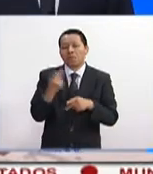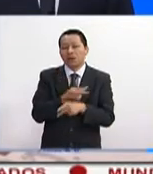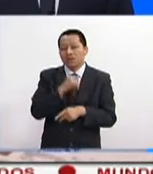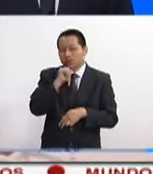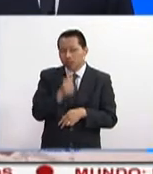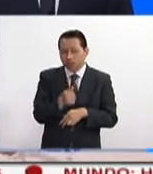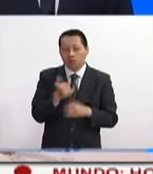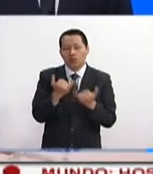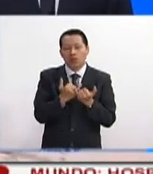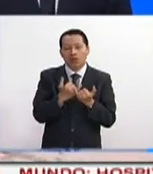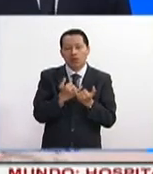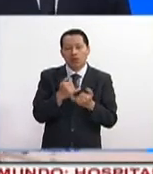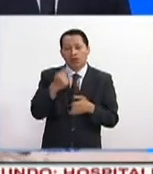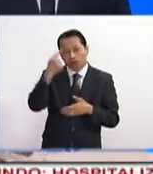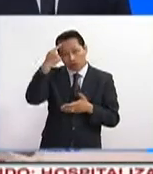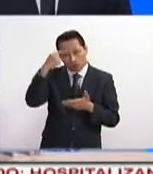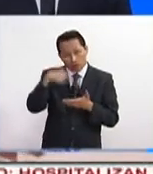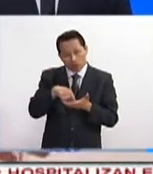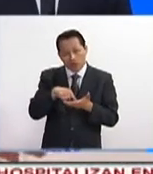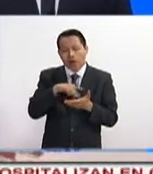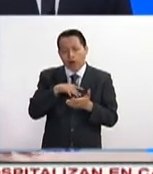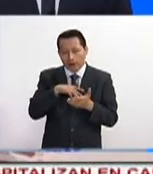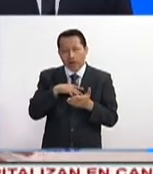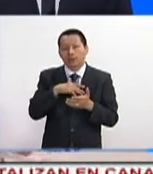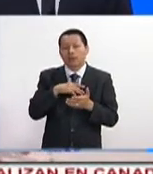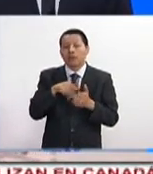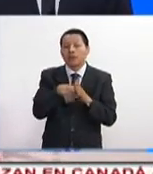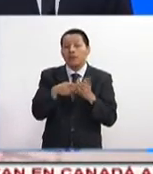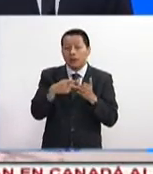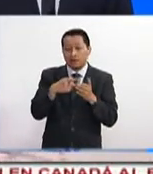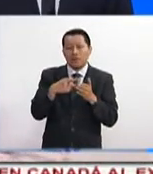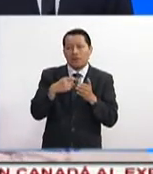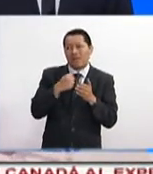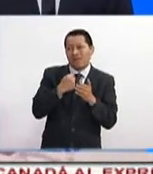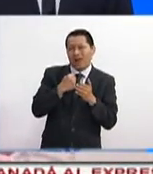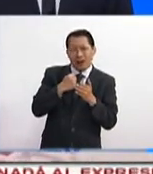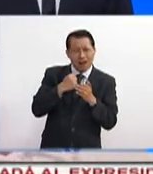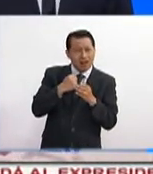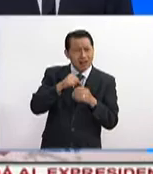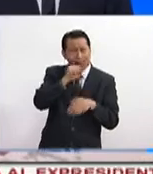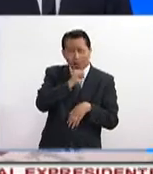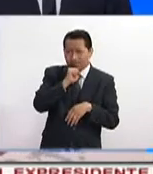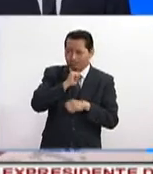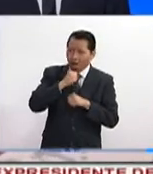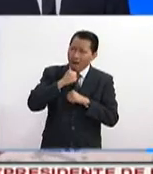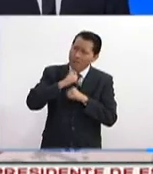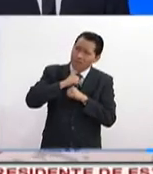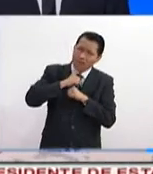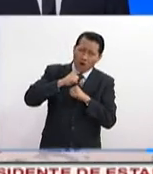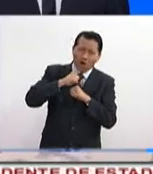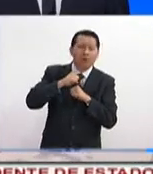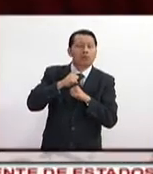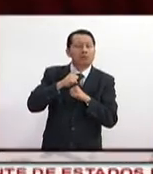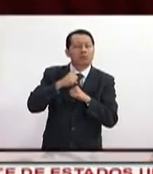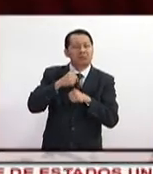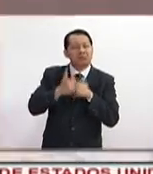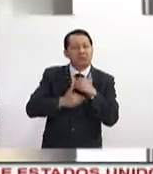Y honestamente, creo que la prensa hizo algo grande sobre un asunto que realmente haría mucha gente.